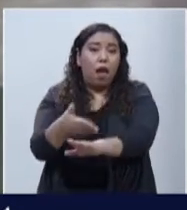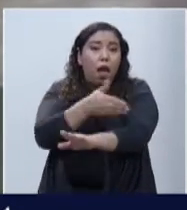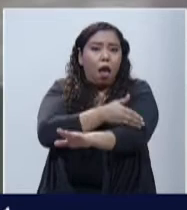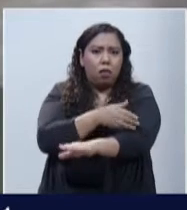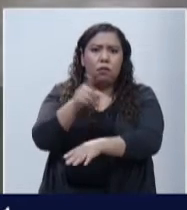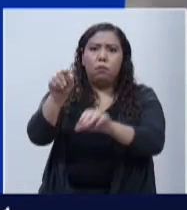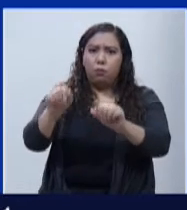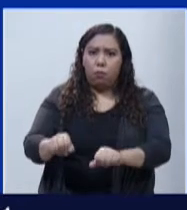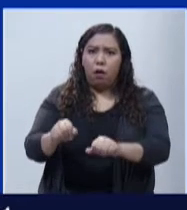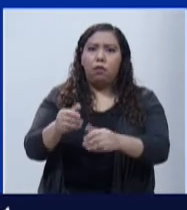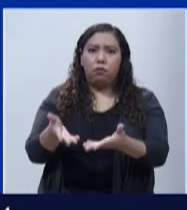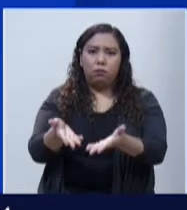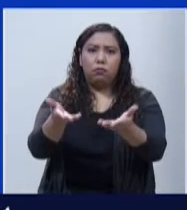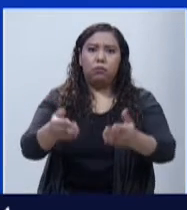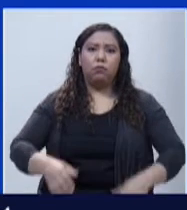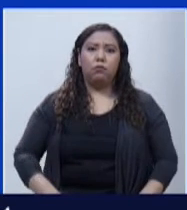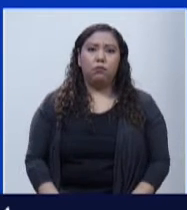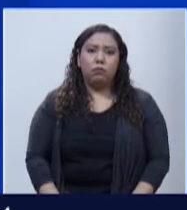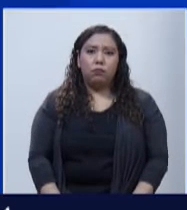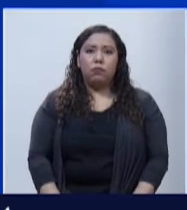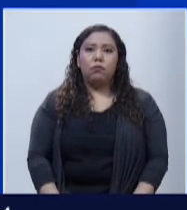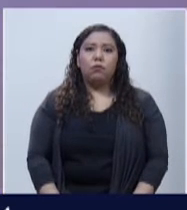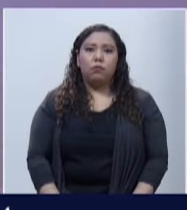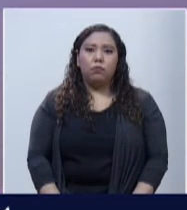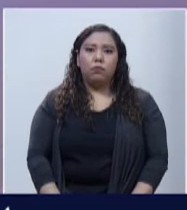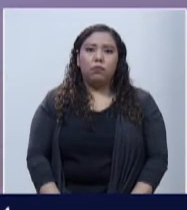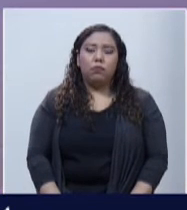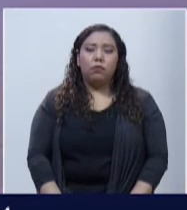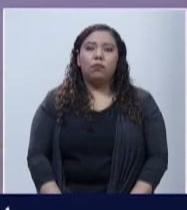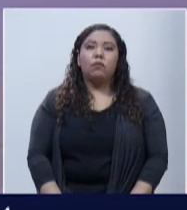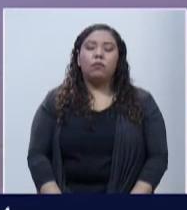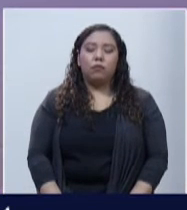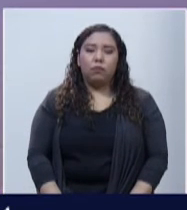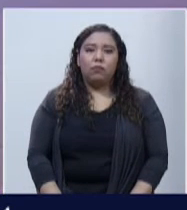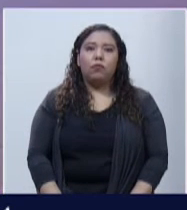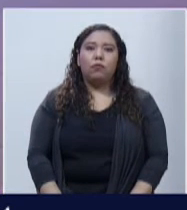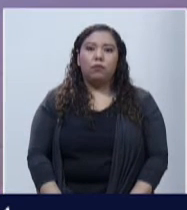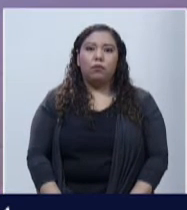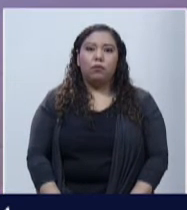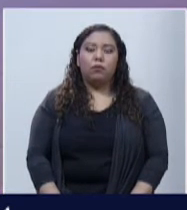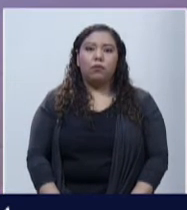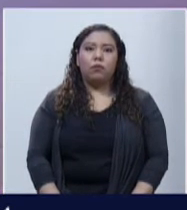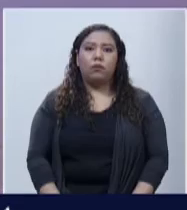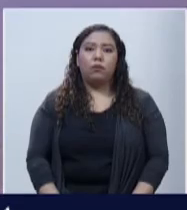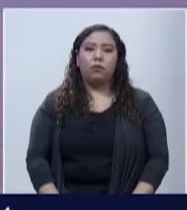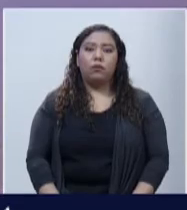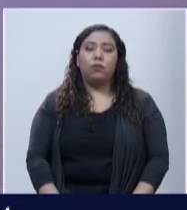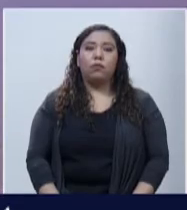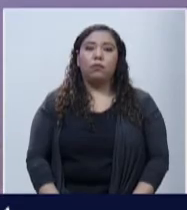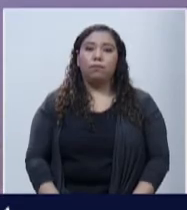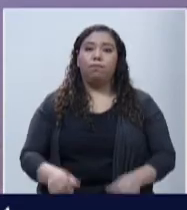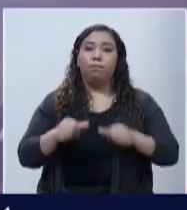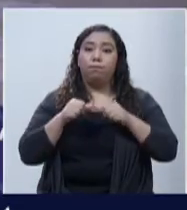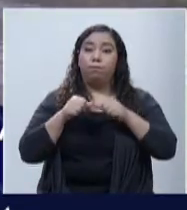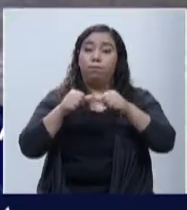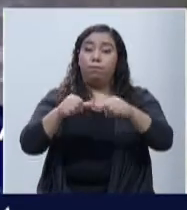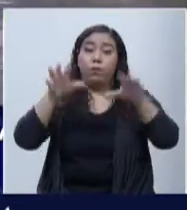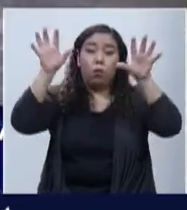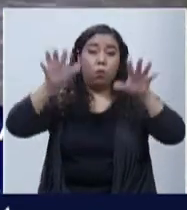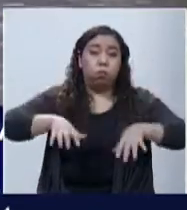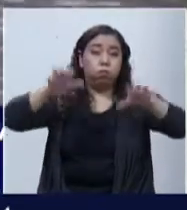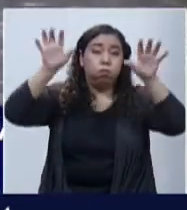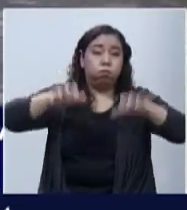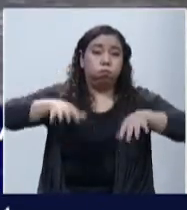ya se van a poder realizar bueno y las lluvias continuarán durante este miércoles en